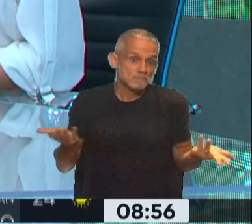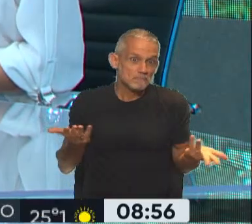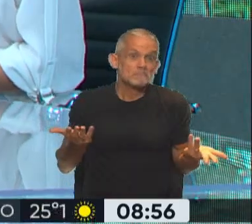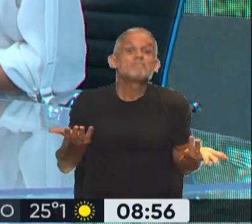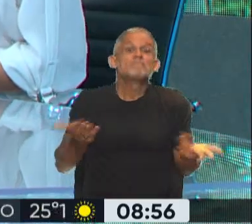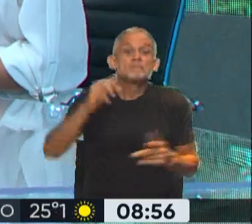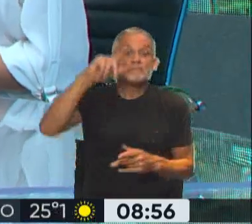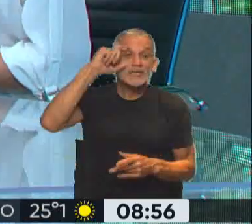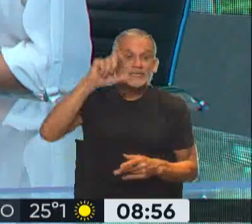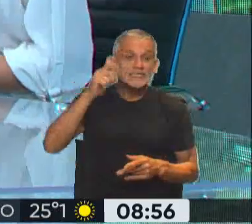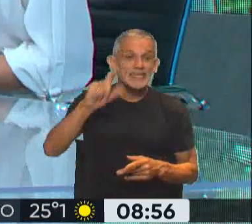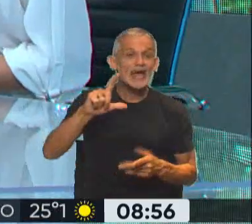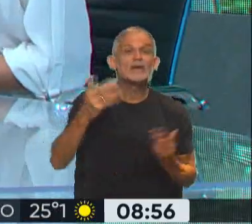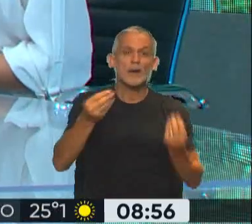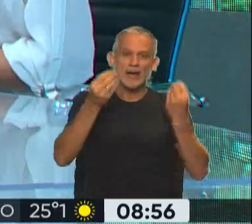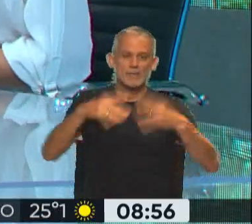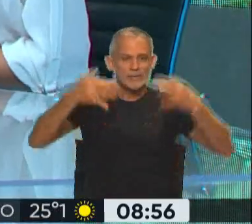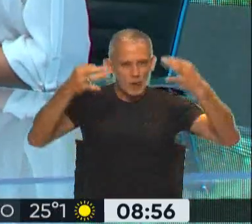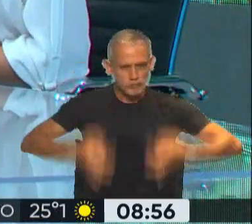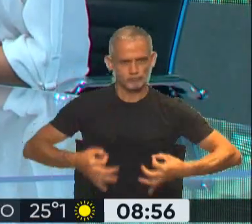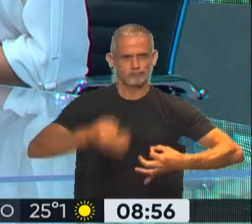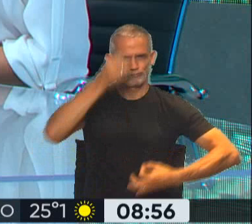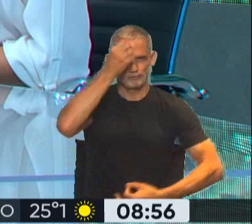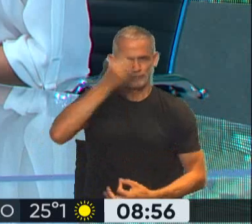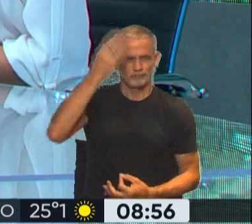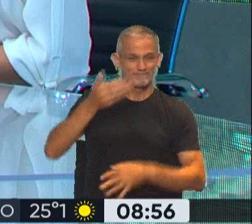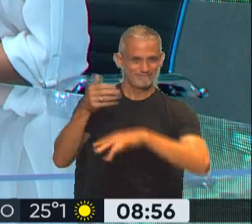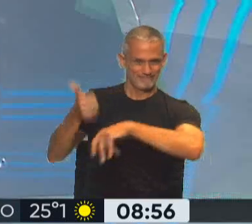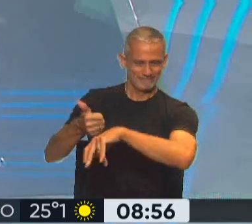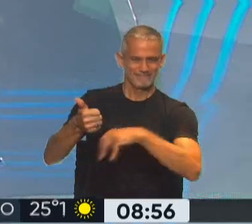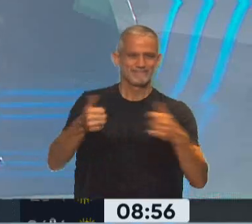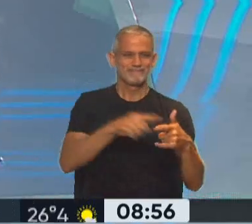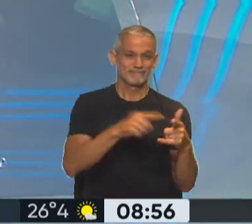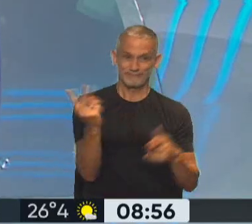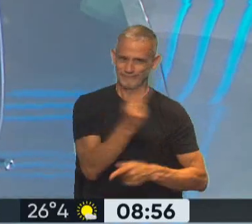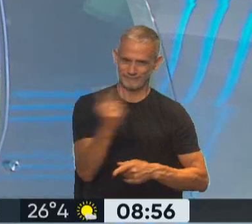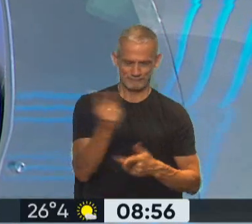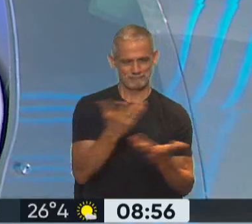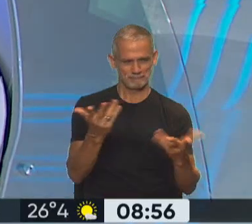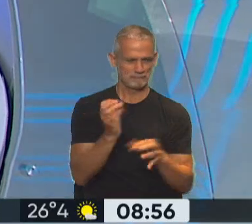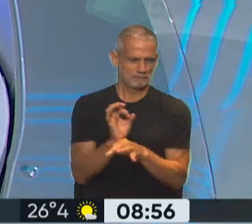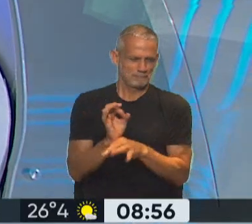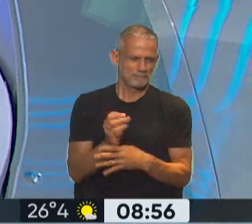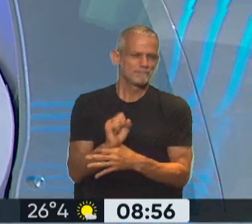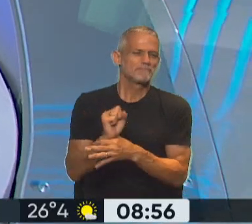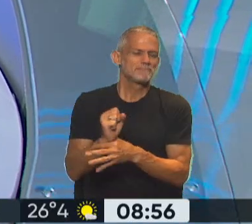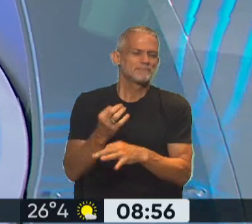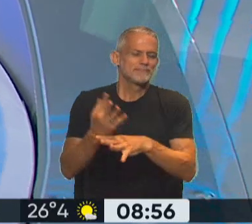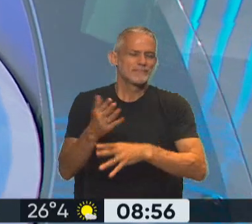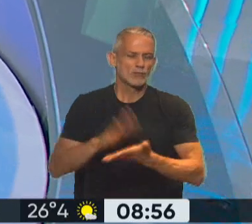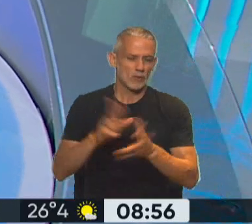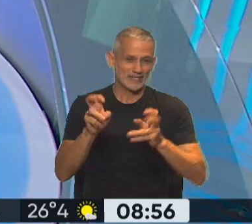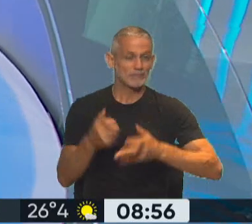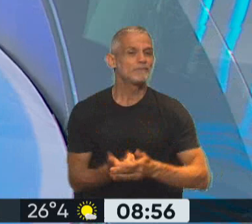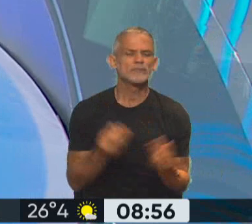Así es con el comienzo formal de la Cumbre por eso estamos con alelocao y con NASA lomagno empezamos Ale a ver qué es lo que está